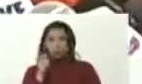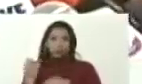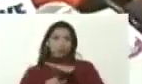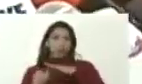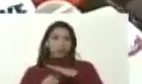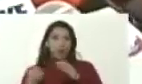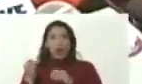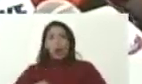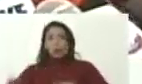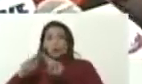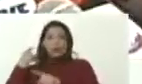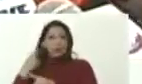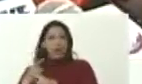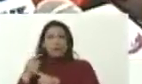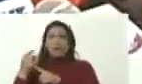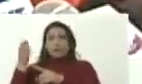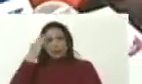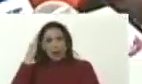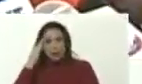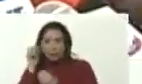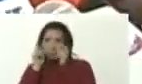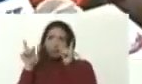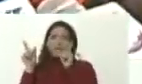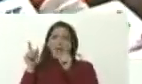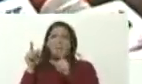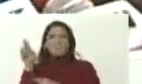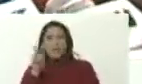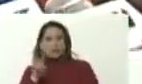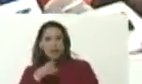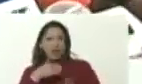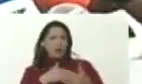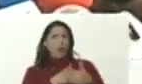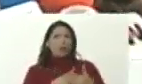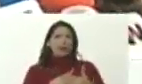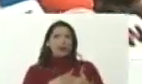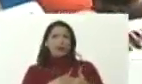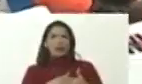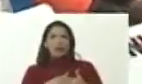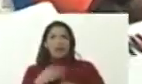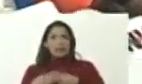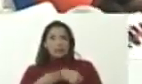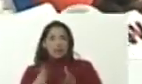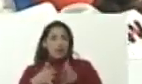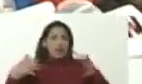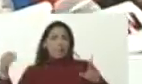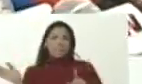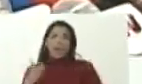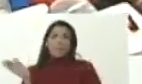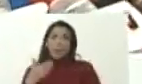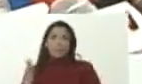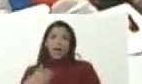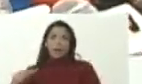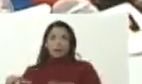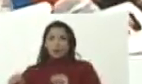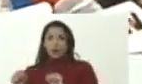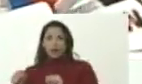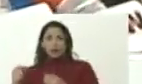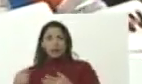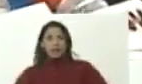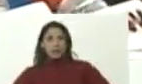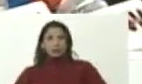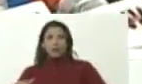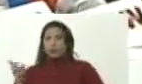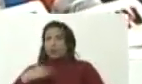La ONU tiene que darse cuenta que contra Venezuela lo que están haciendo es una gran callapa internacional para apoderarse de sus recursos. Nosotros no nos vamos a rendir,